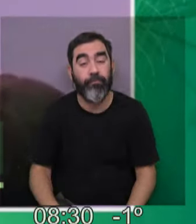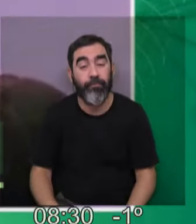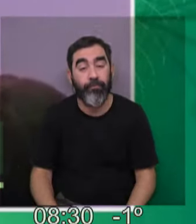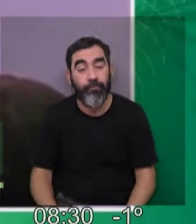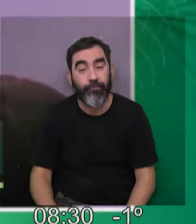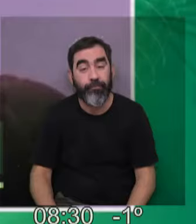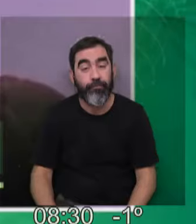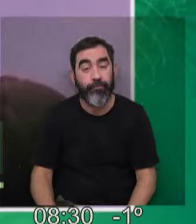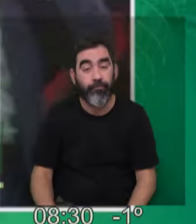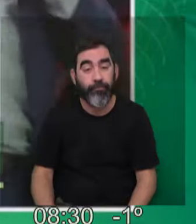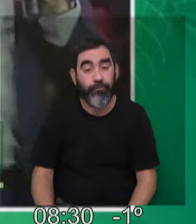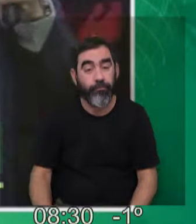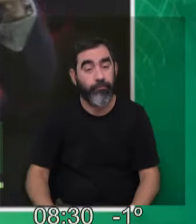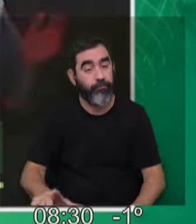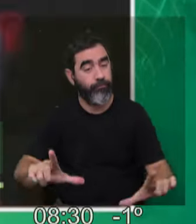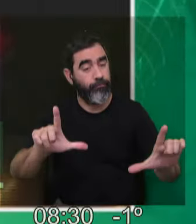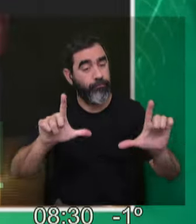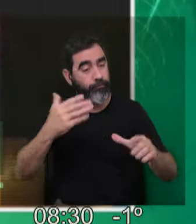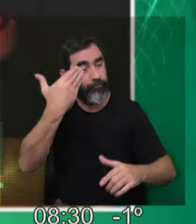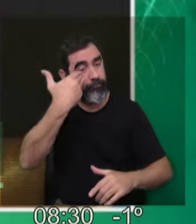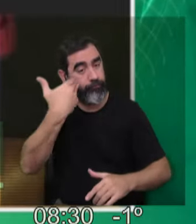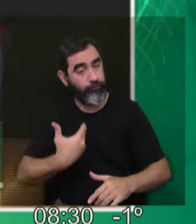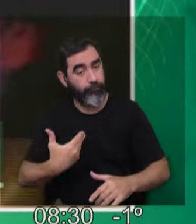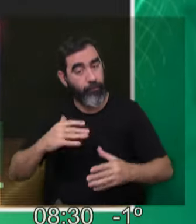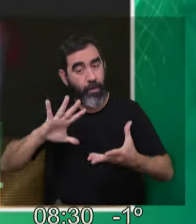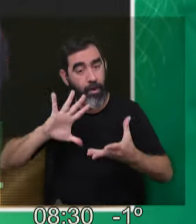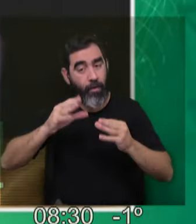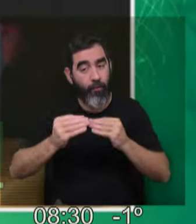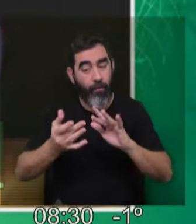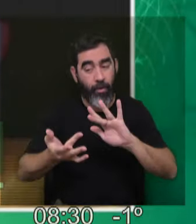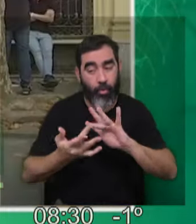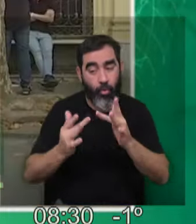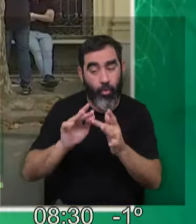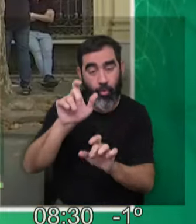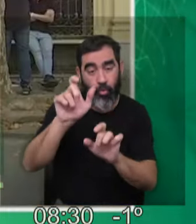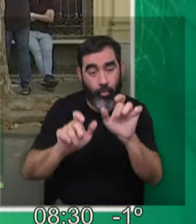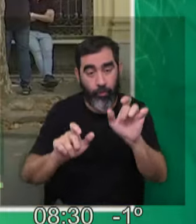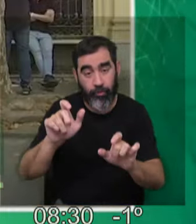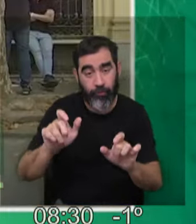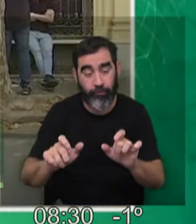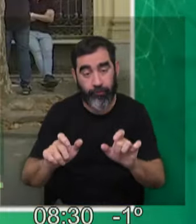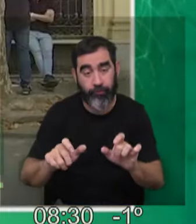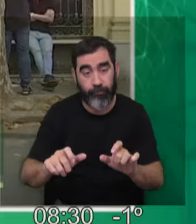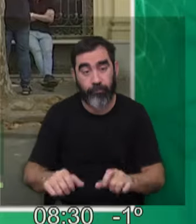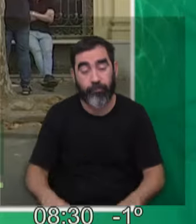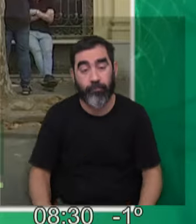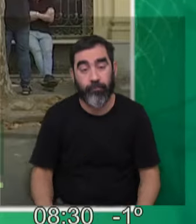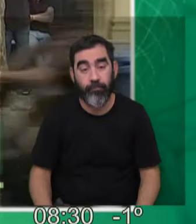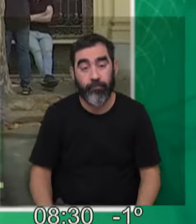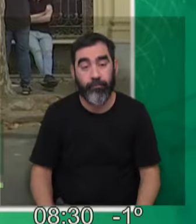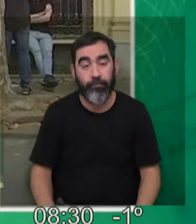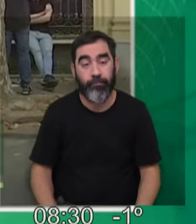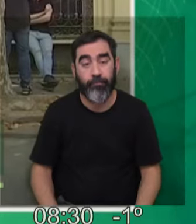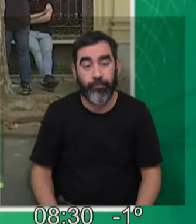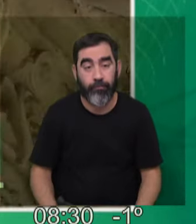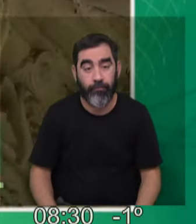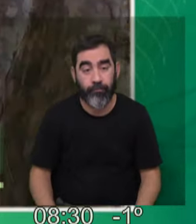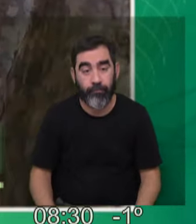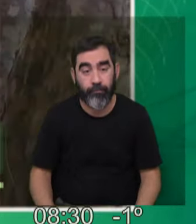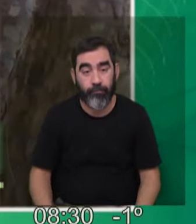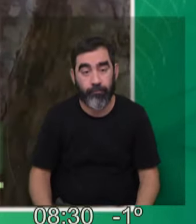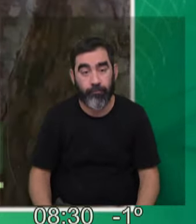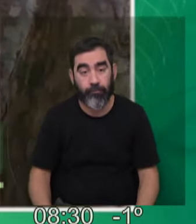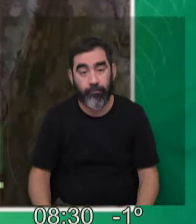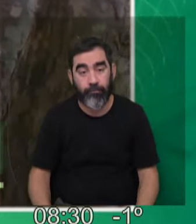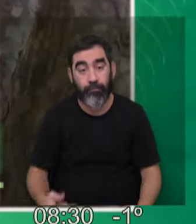las imágenes personales, los modos de llegada de la gente, son particulares. De modo que no